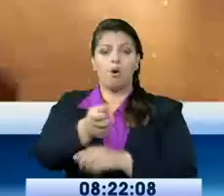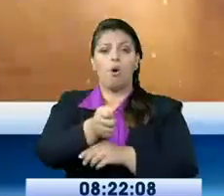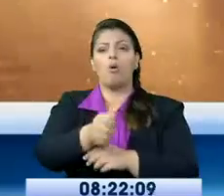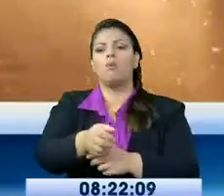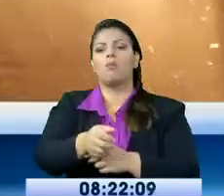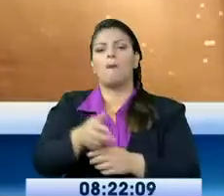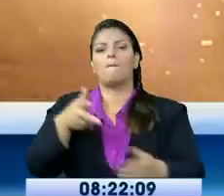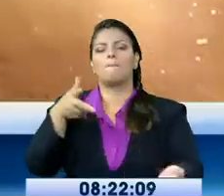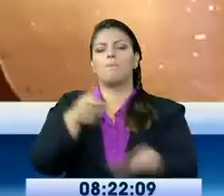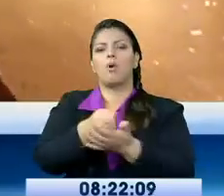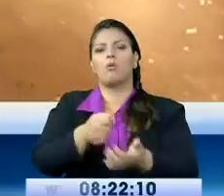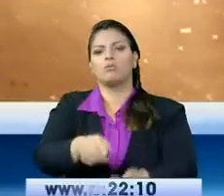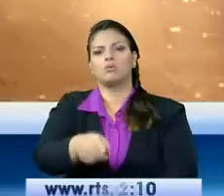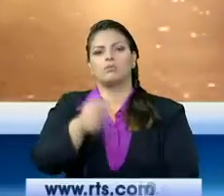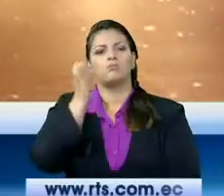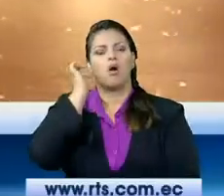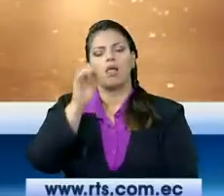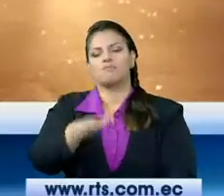carro.